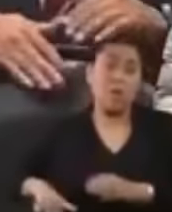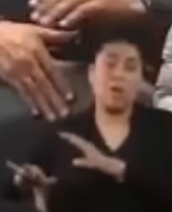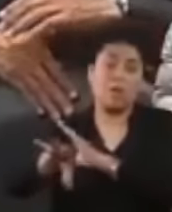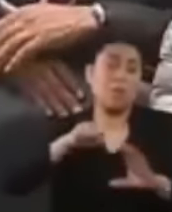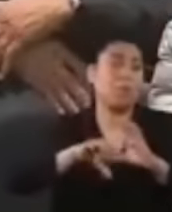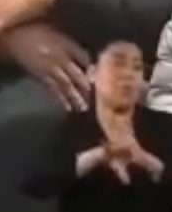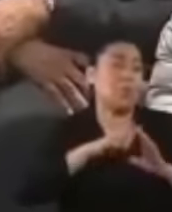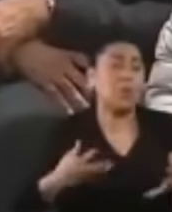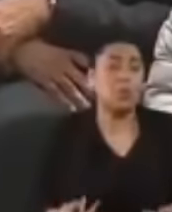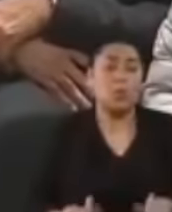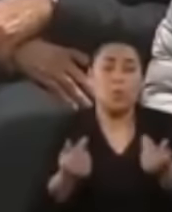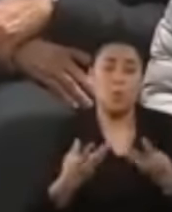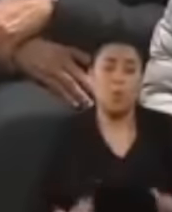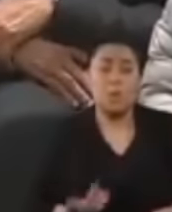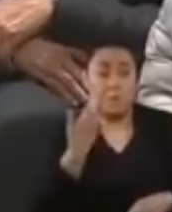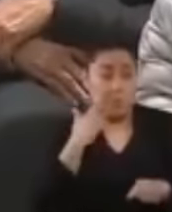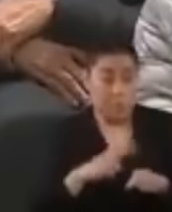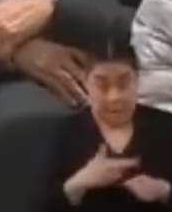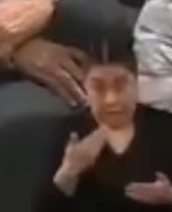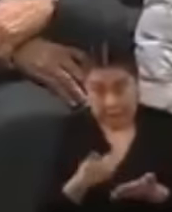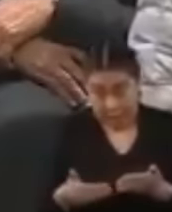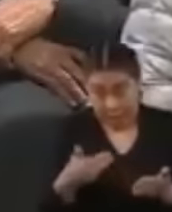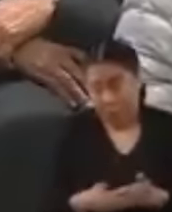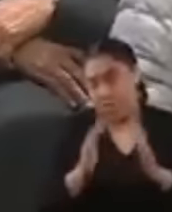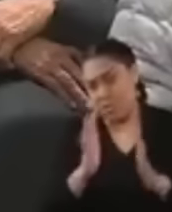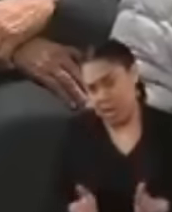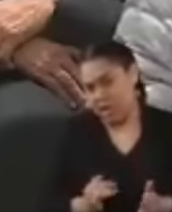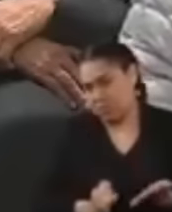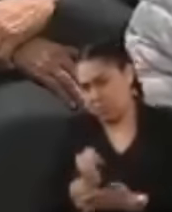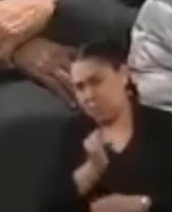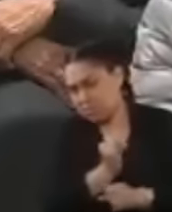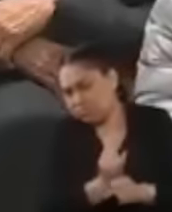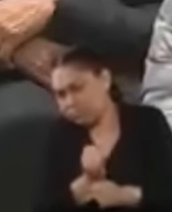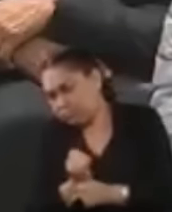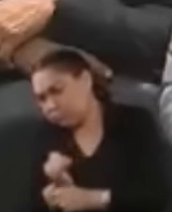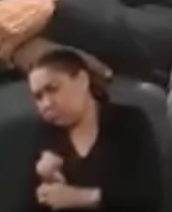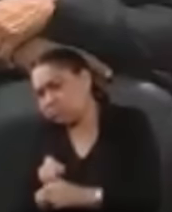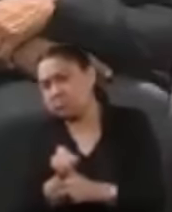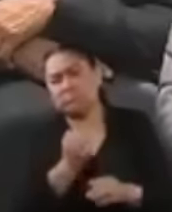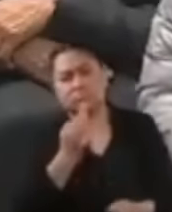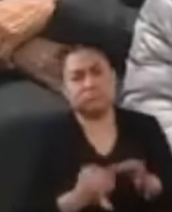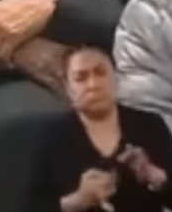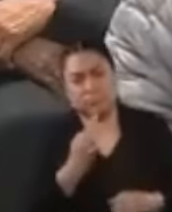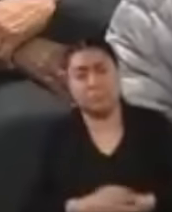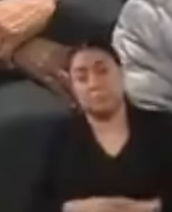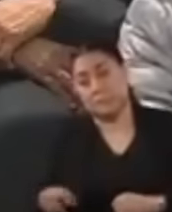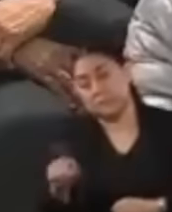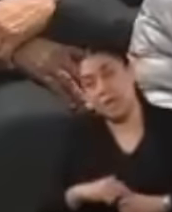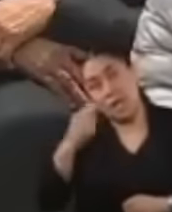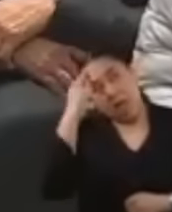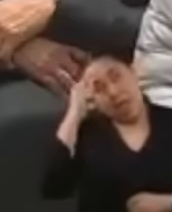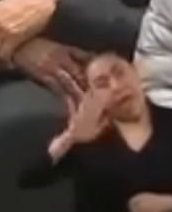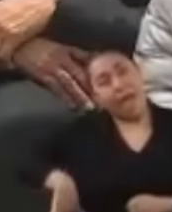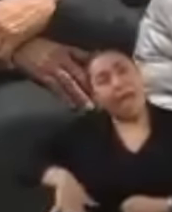y que hoy se encuentran en carpetas de investigación. Porque lo que extrañan es el presupuesto